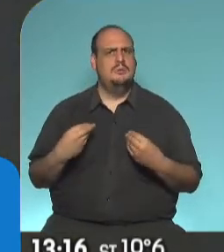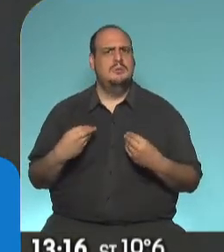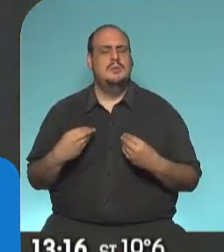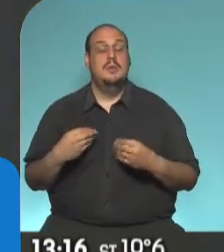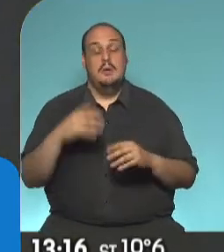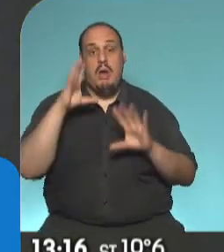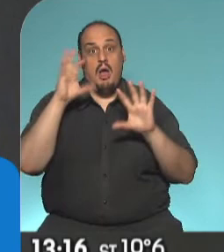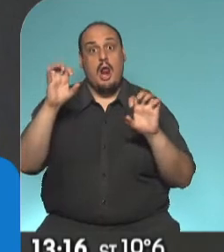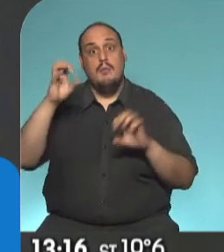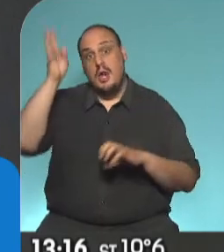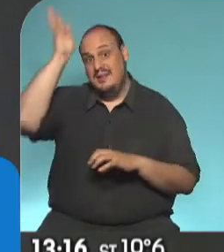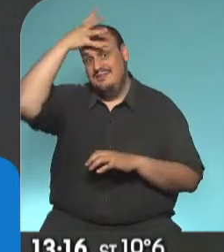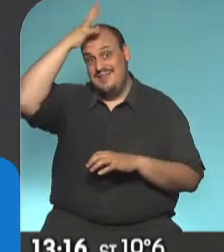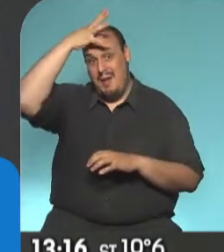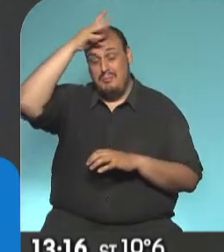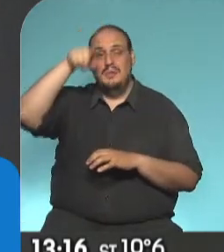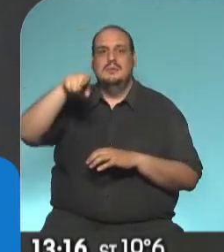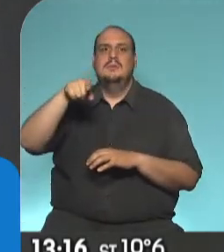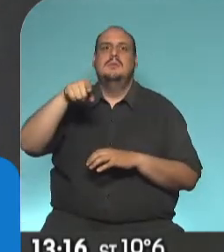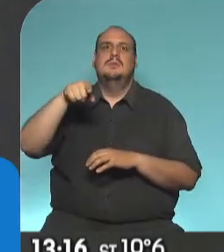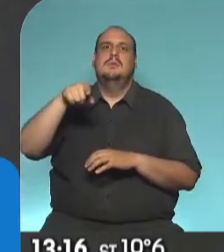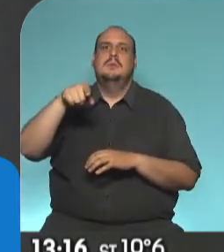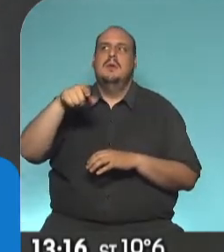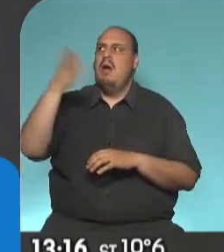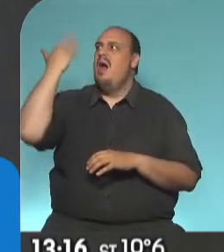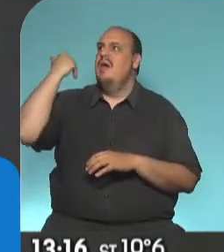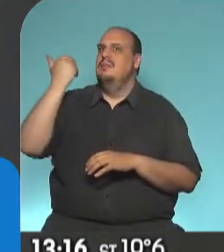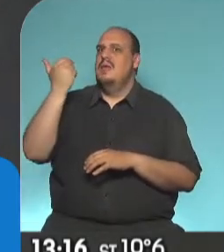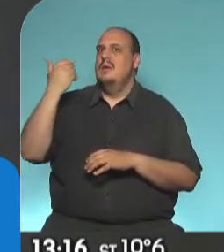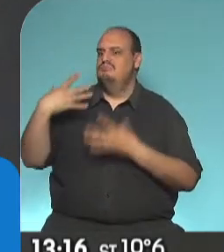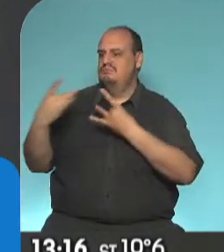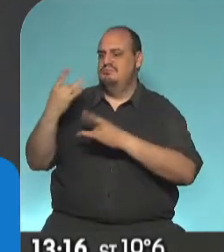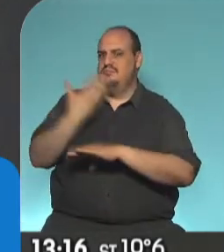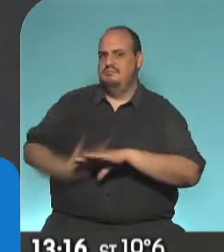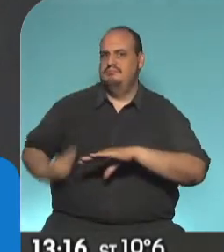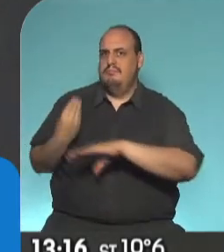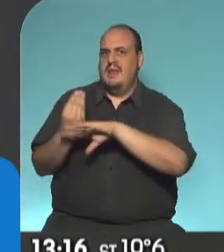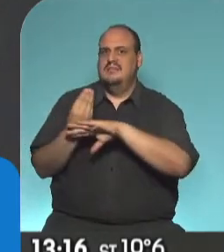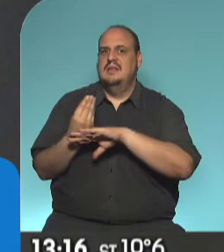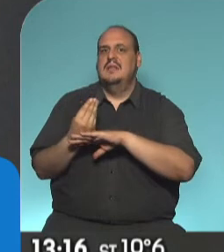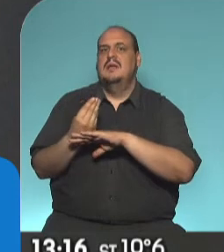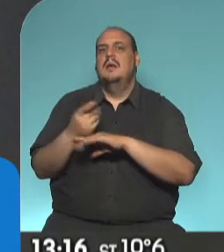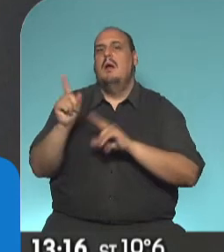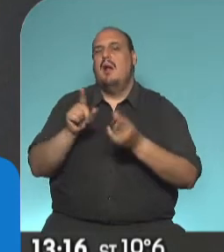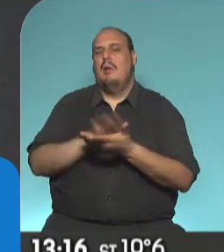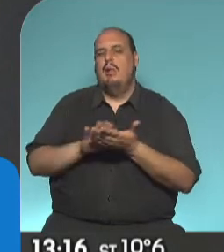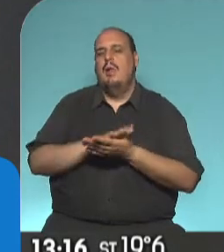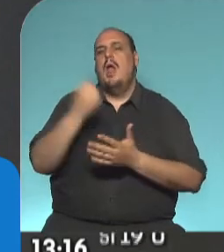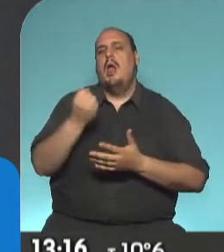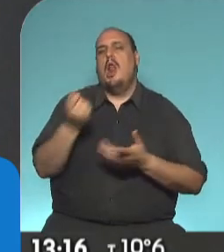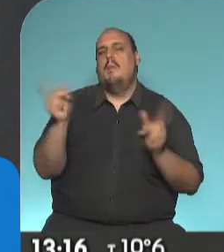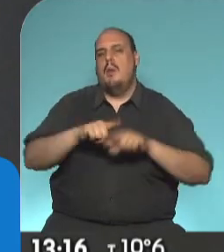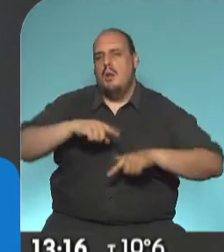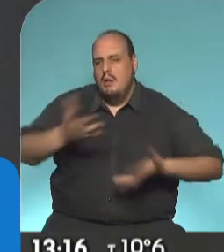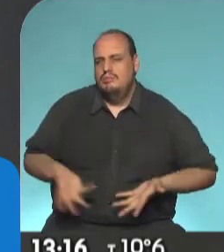Trump viene de haber sido electo presidente con mucha especulación sobre el tema de la reactivación de la